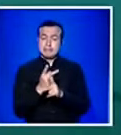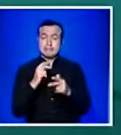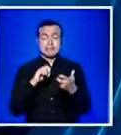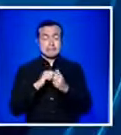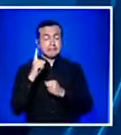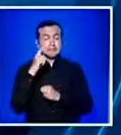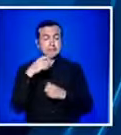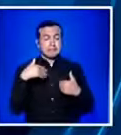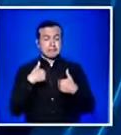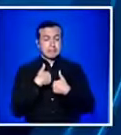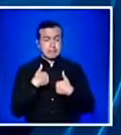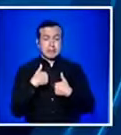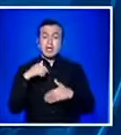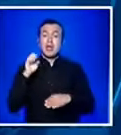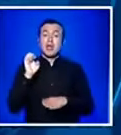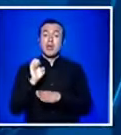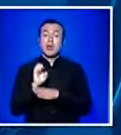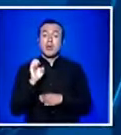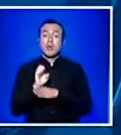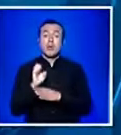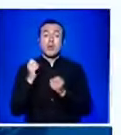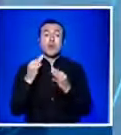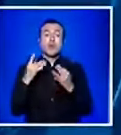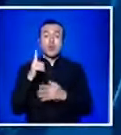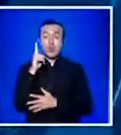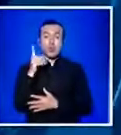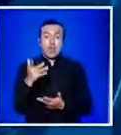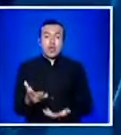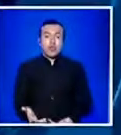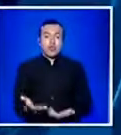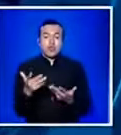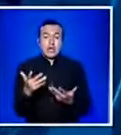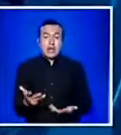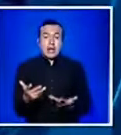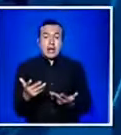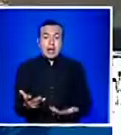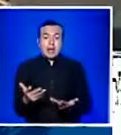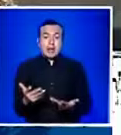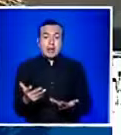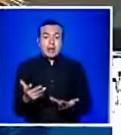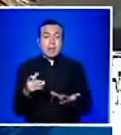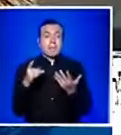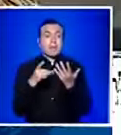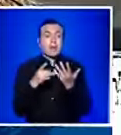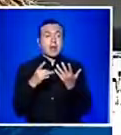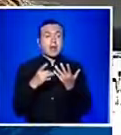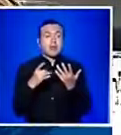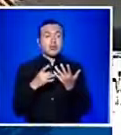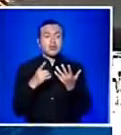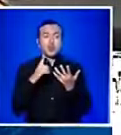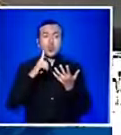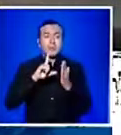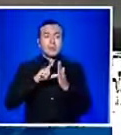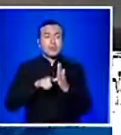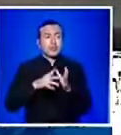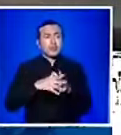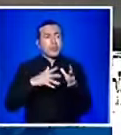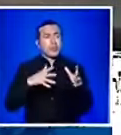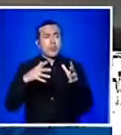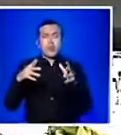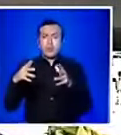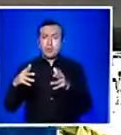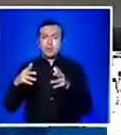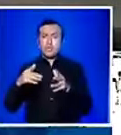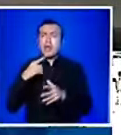silvestre. Ecuador produce 1 tonelada de plásticos por minuto. Hay varios estudios, por ejemplo, uno que dice que nos